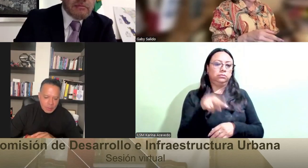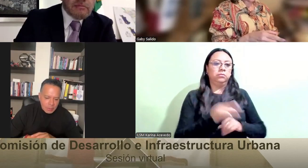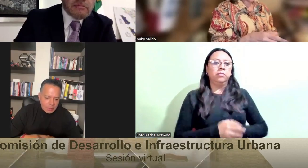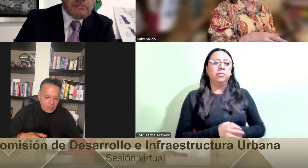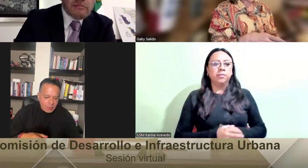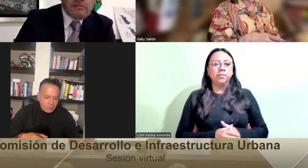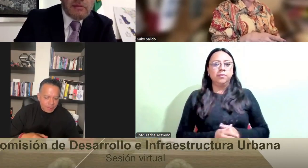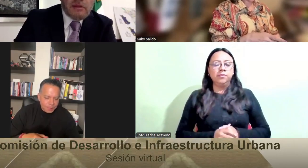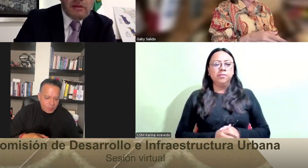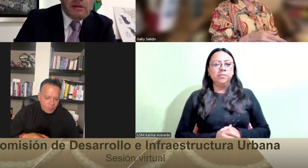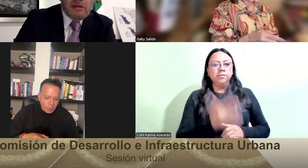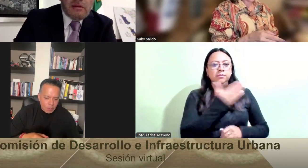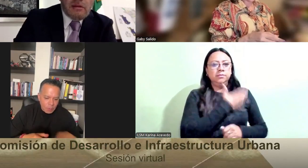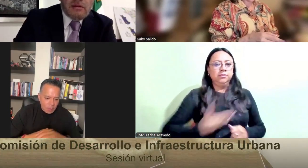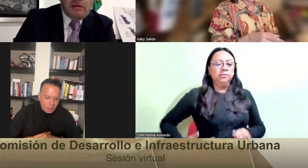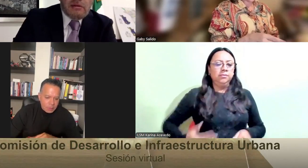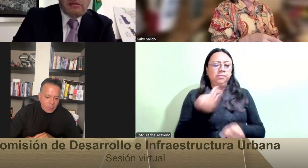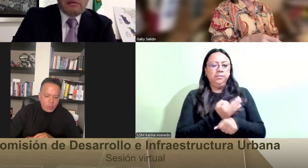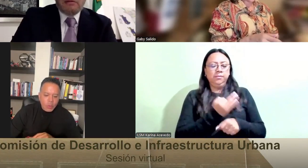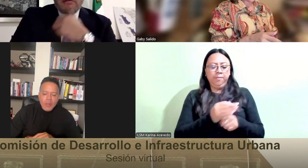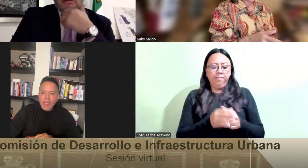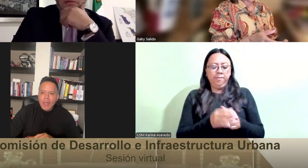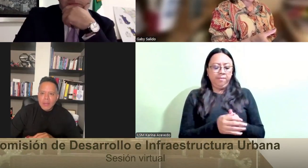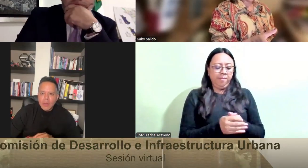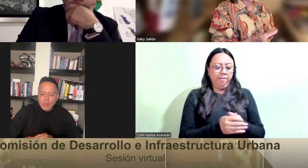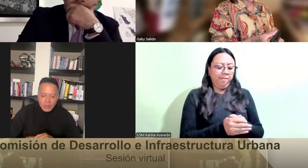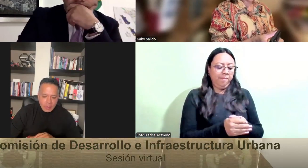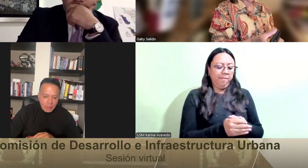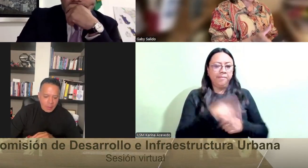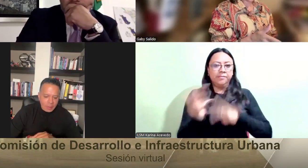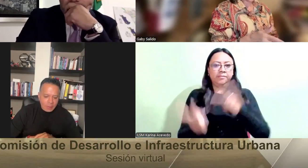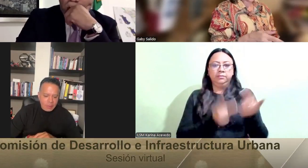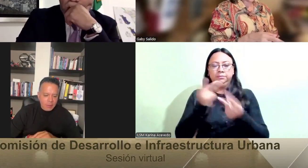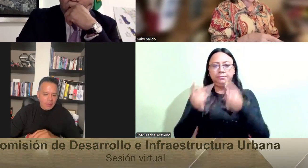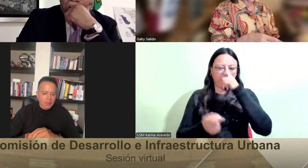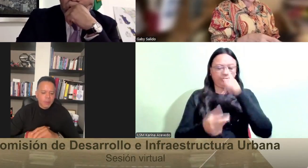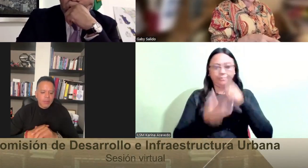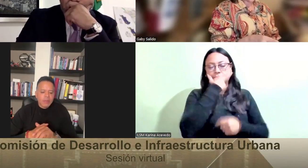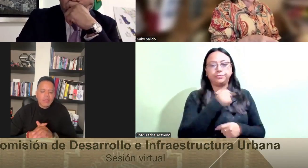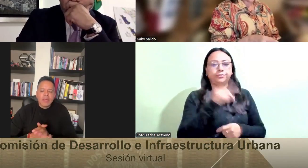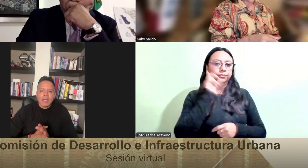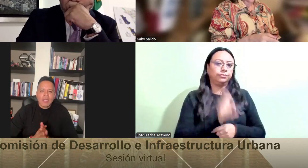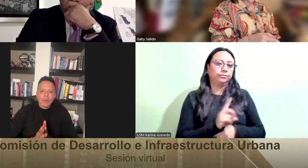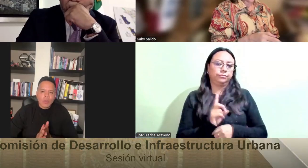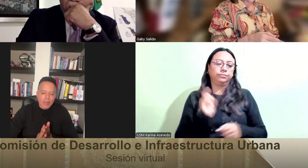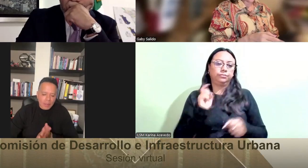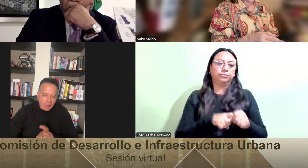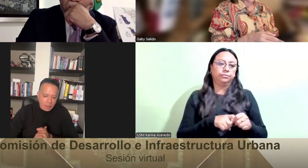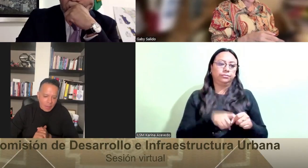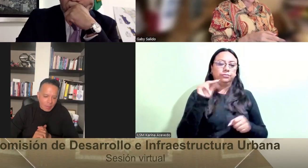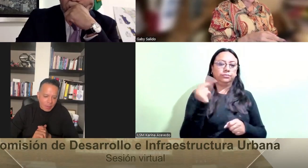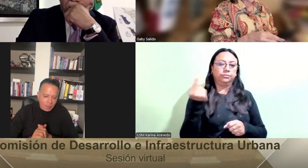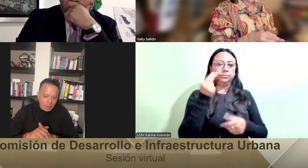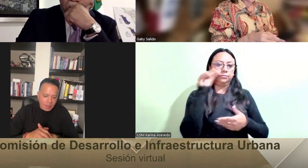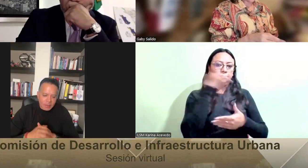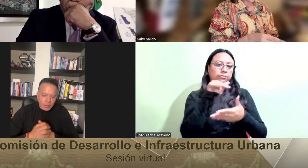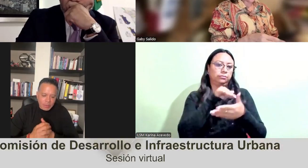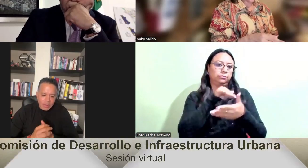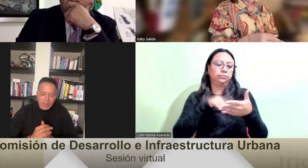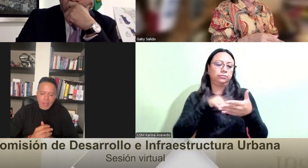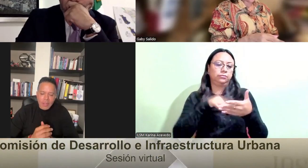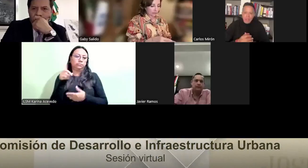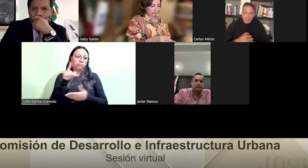de la presidencia, se consulta a las y a los integrantes si es de dispensarse la lectura del dictamen que